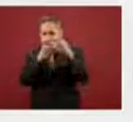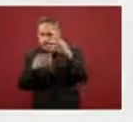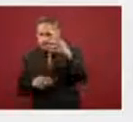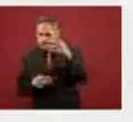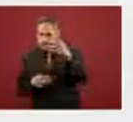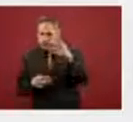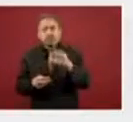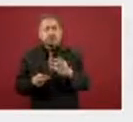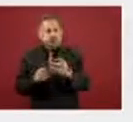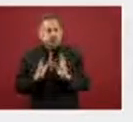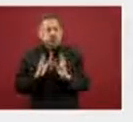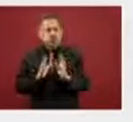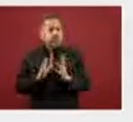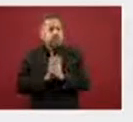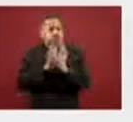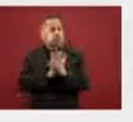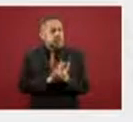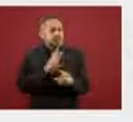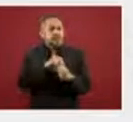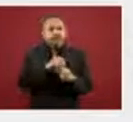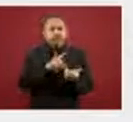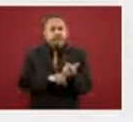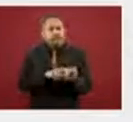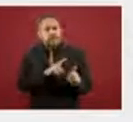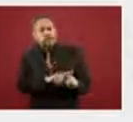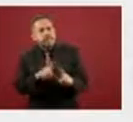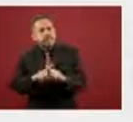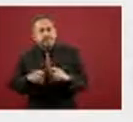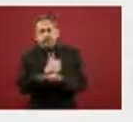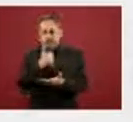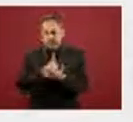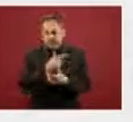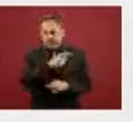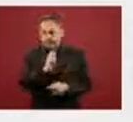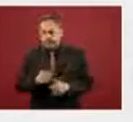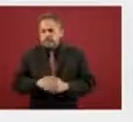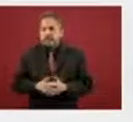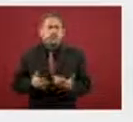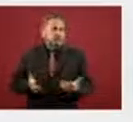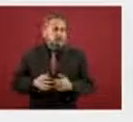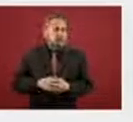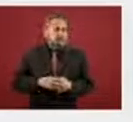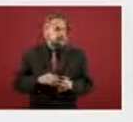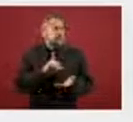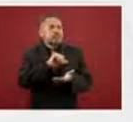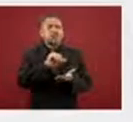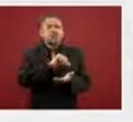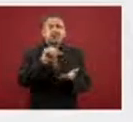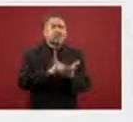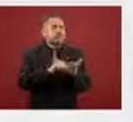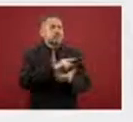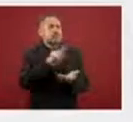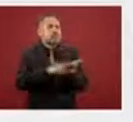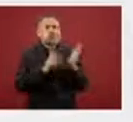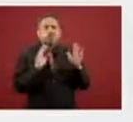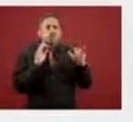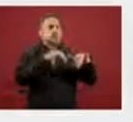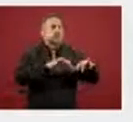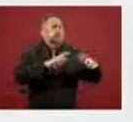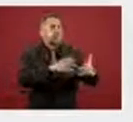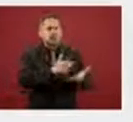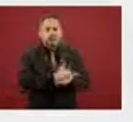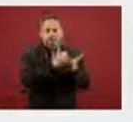de intervenciones que tenemos a lo largo de todas estas ciudades. Tenemos centros de desarrollo comunitario, 18